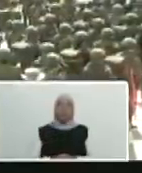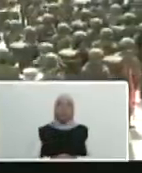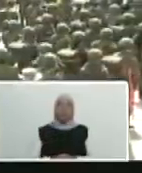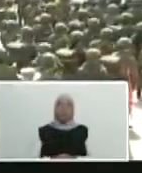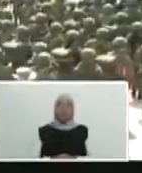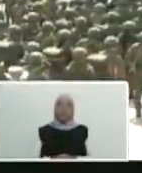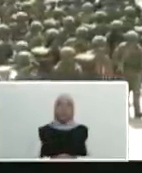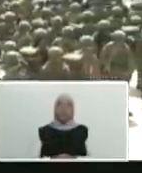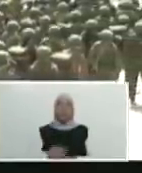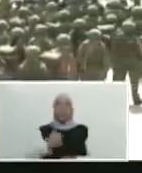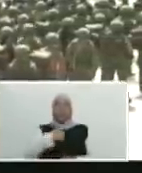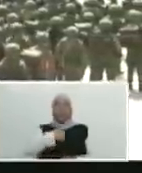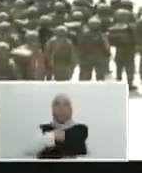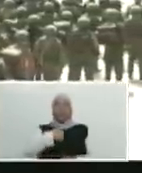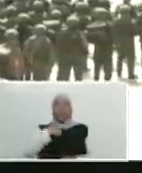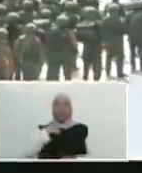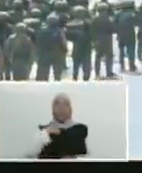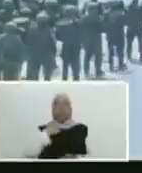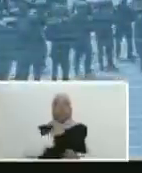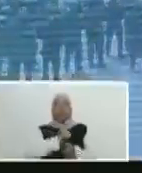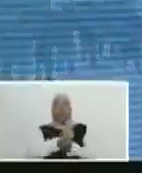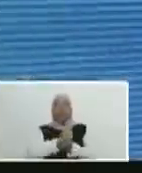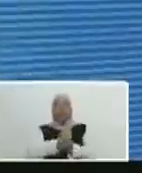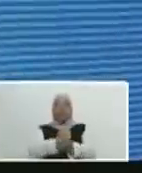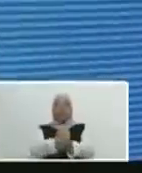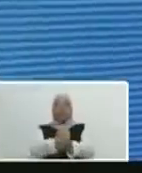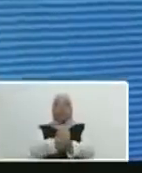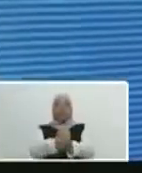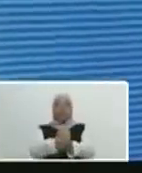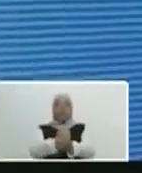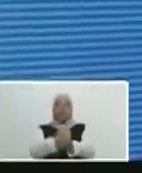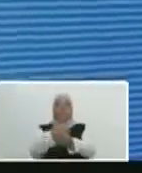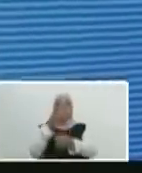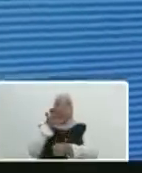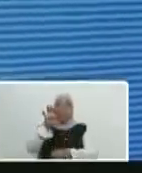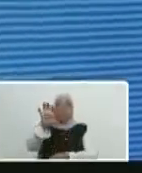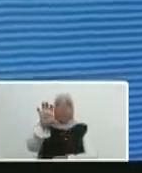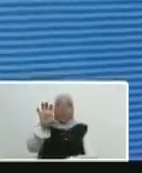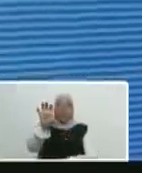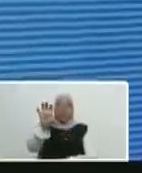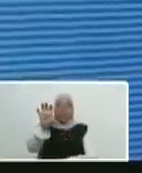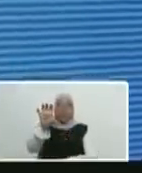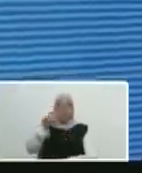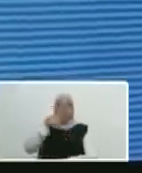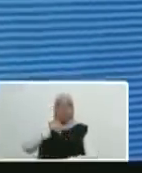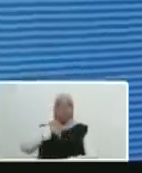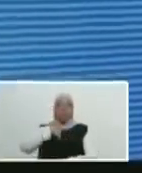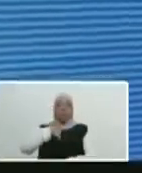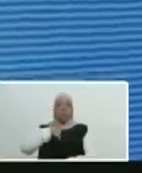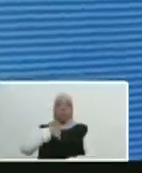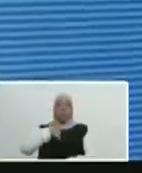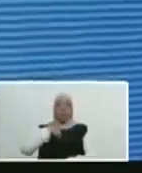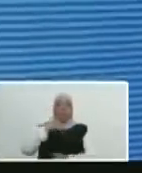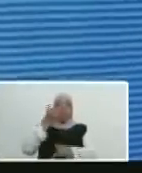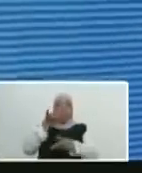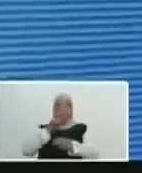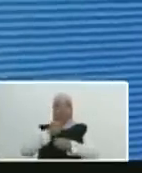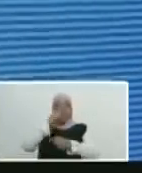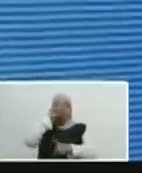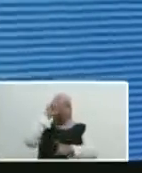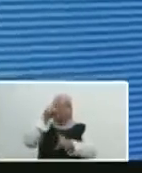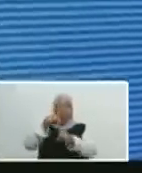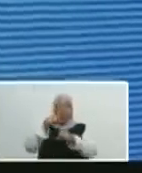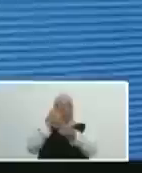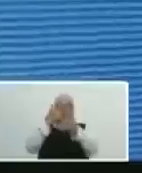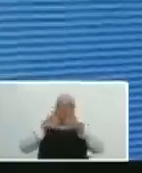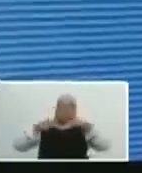Mi único amor siempre ha sido el de la patria. Mi única ambición, su